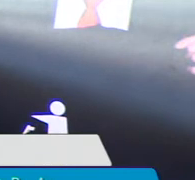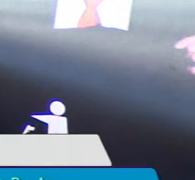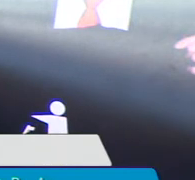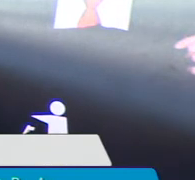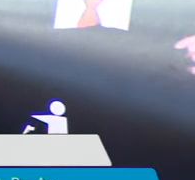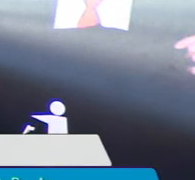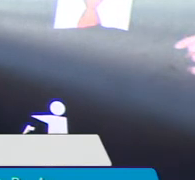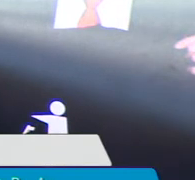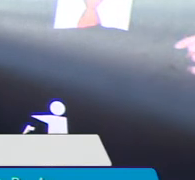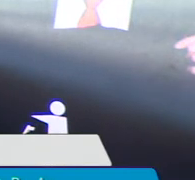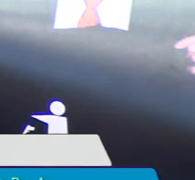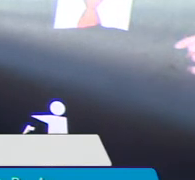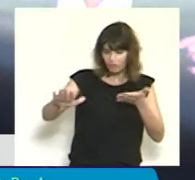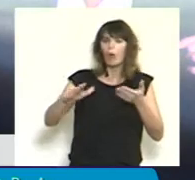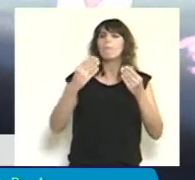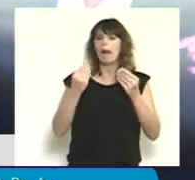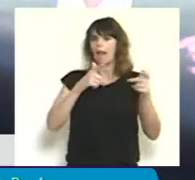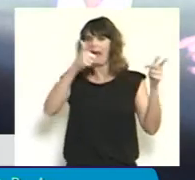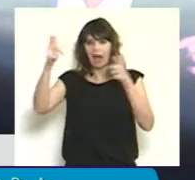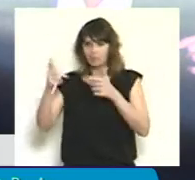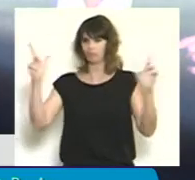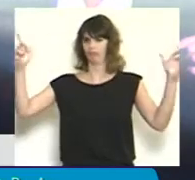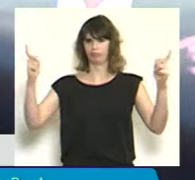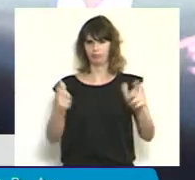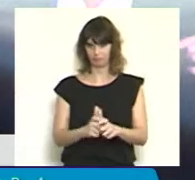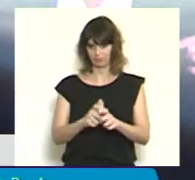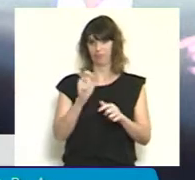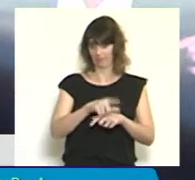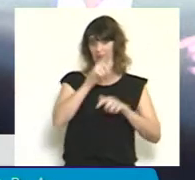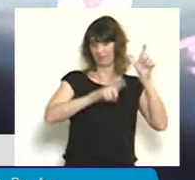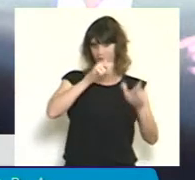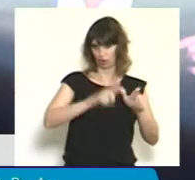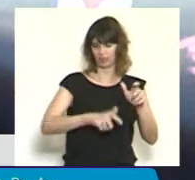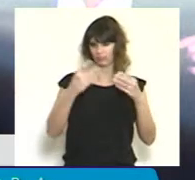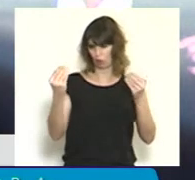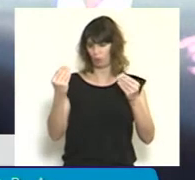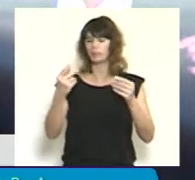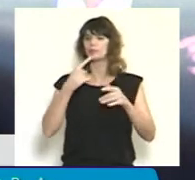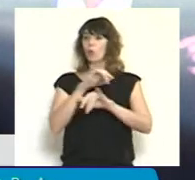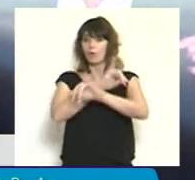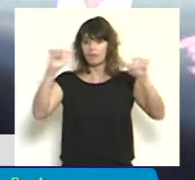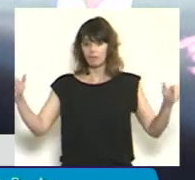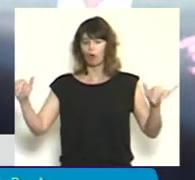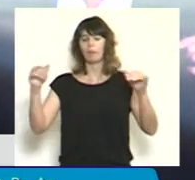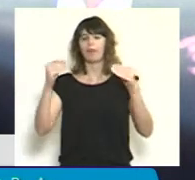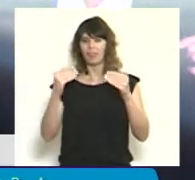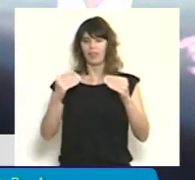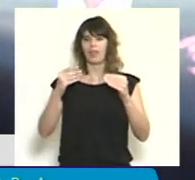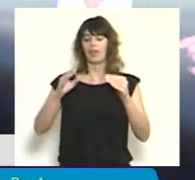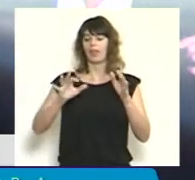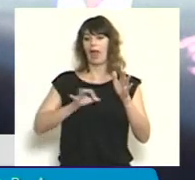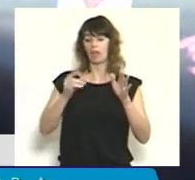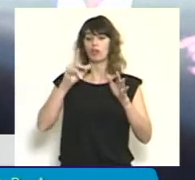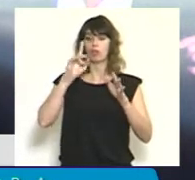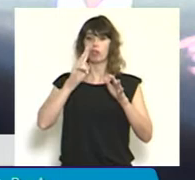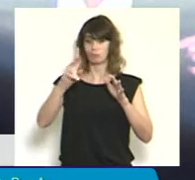capacidad de reducir el circulante de armas en la sociedad civil. Según un informe publicado en el RENAL en el año